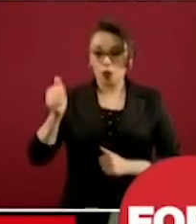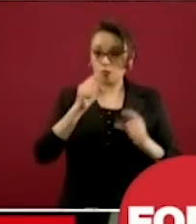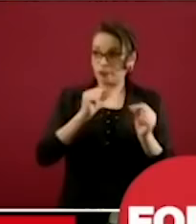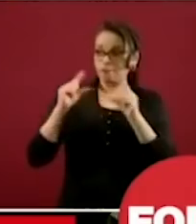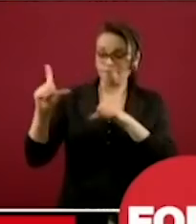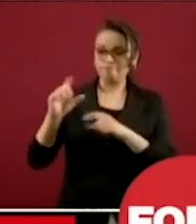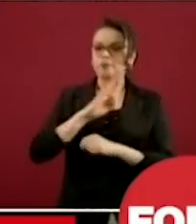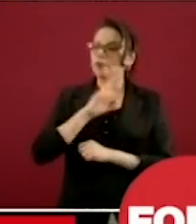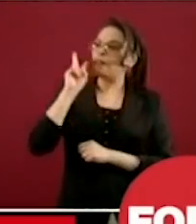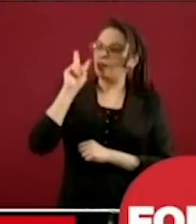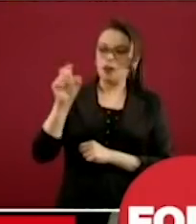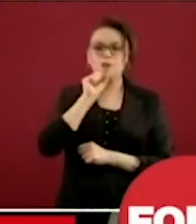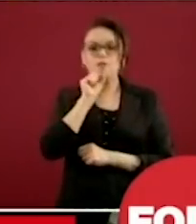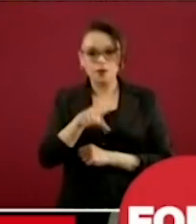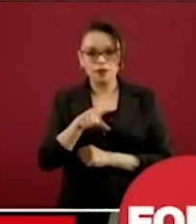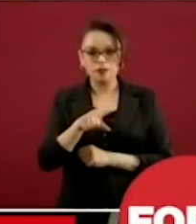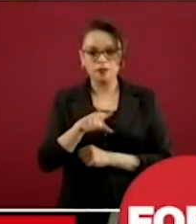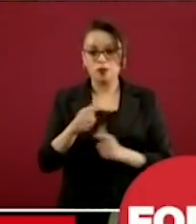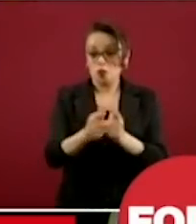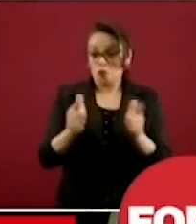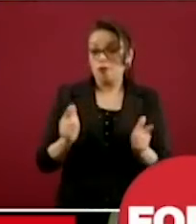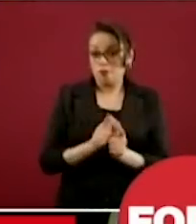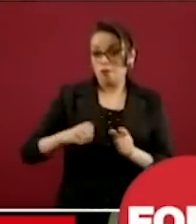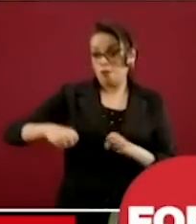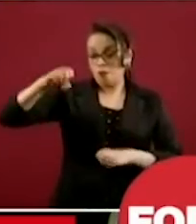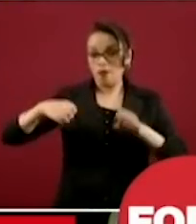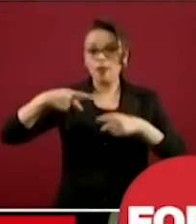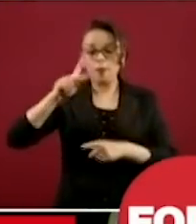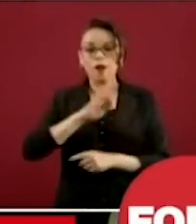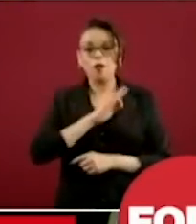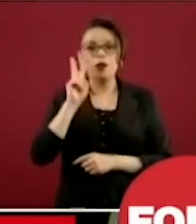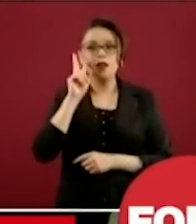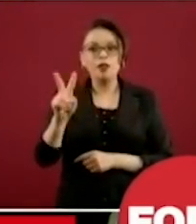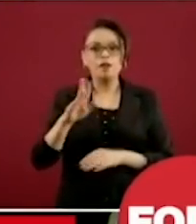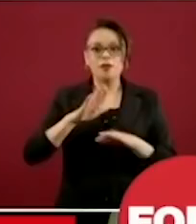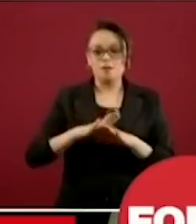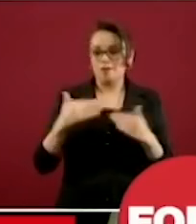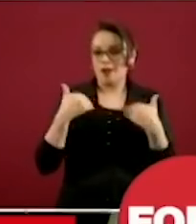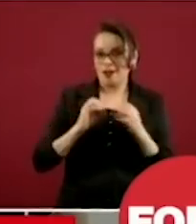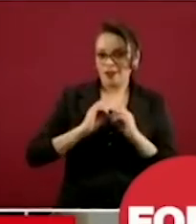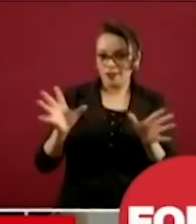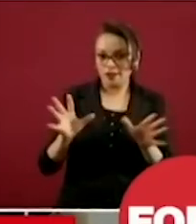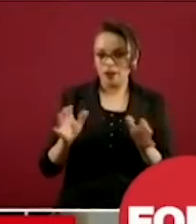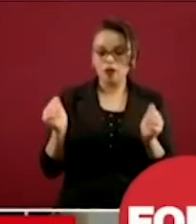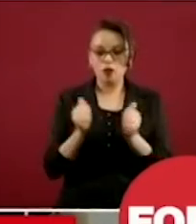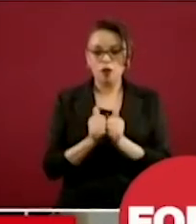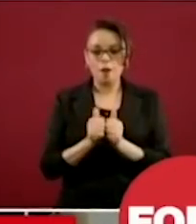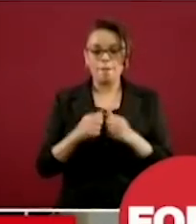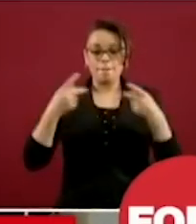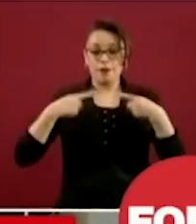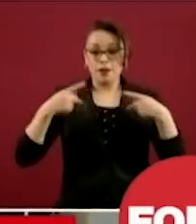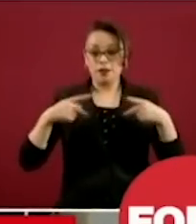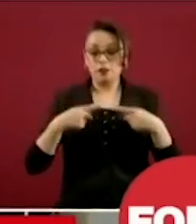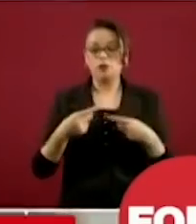esta misma distribución por grupo de edad, pero reflejada en relación a la proporción de personas que han tenido que